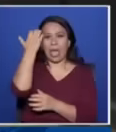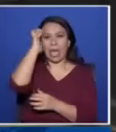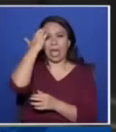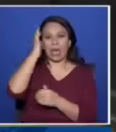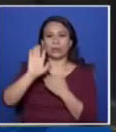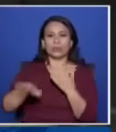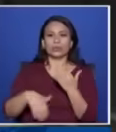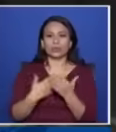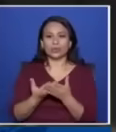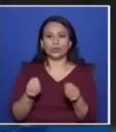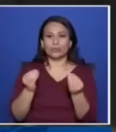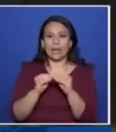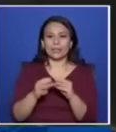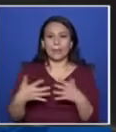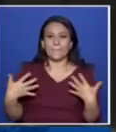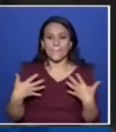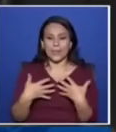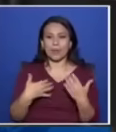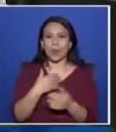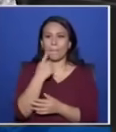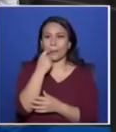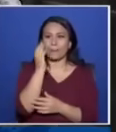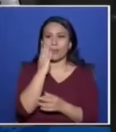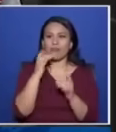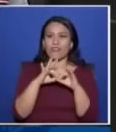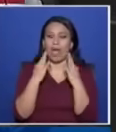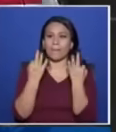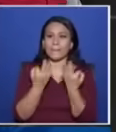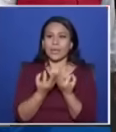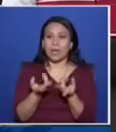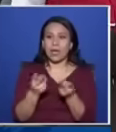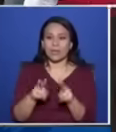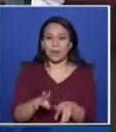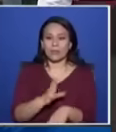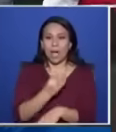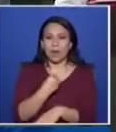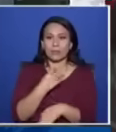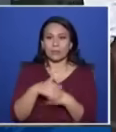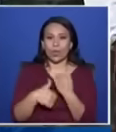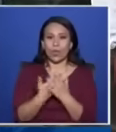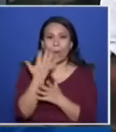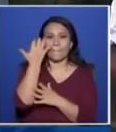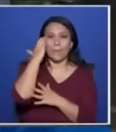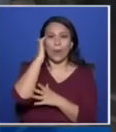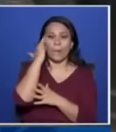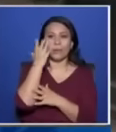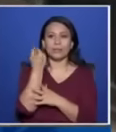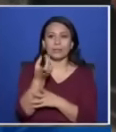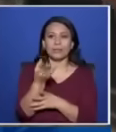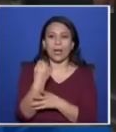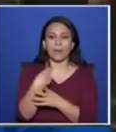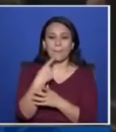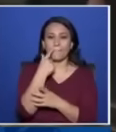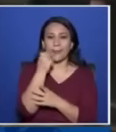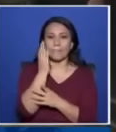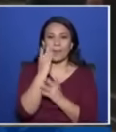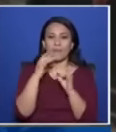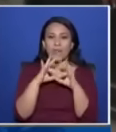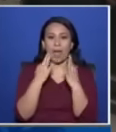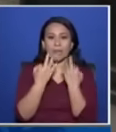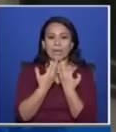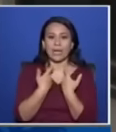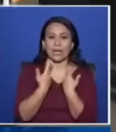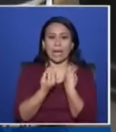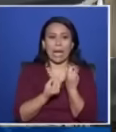pues obviamente, temor entre los padres de familia. Señora, buenos días. Coméntenos al respecto de esa preocupación que tienen ustedes como padres de familia